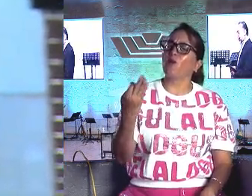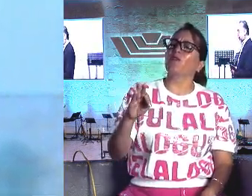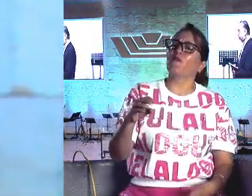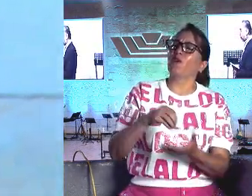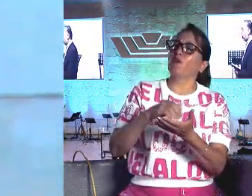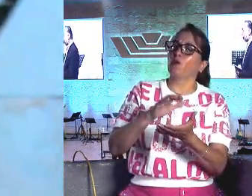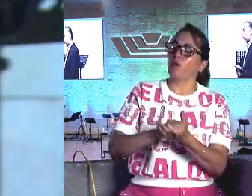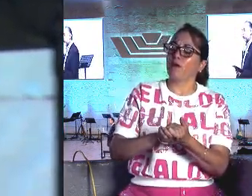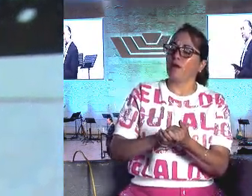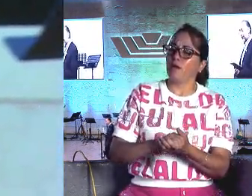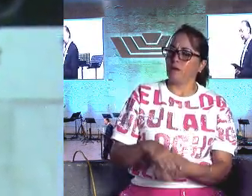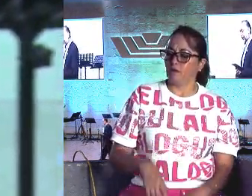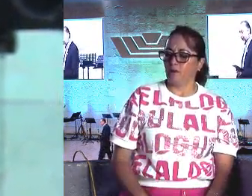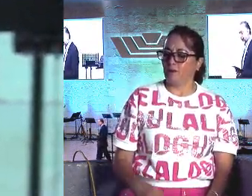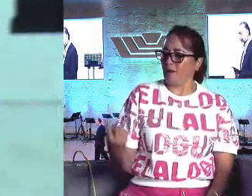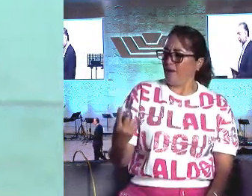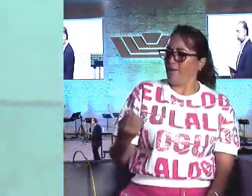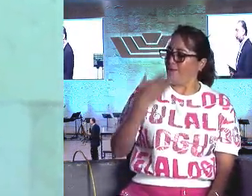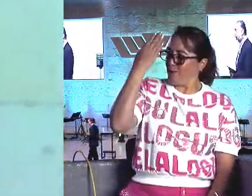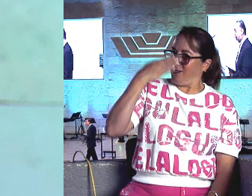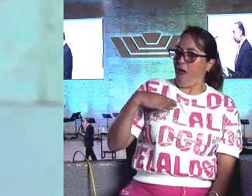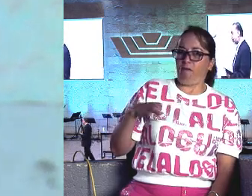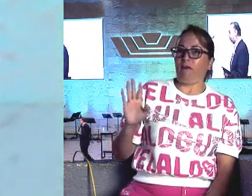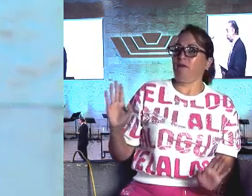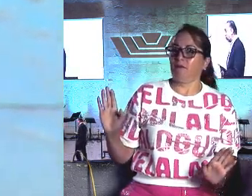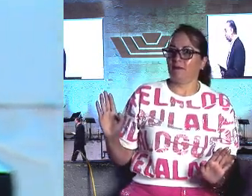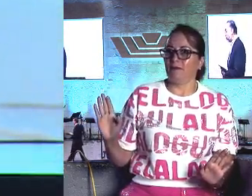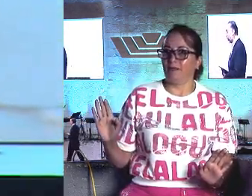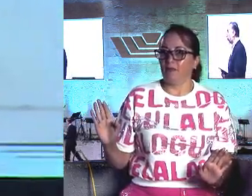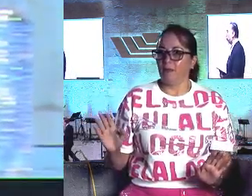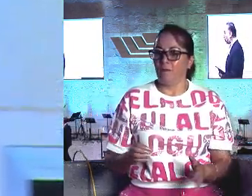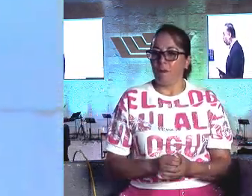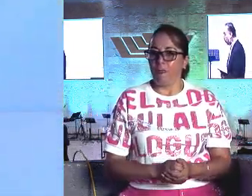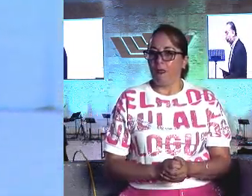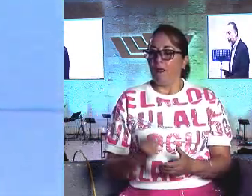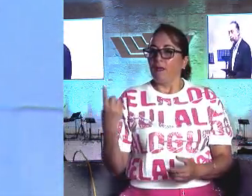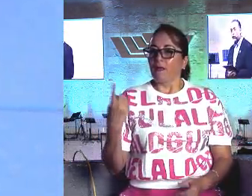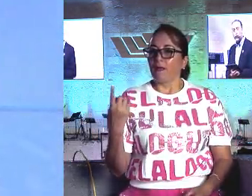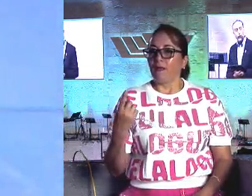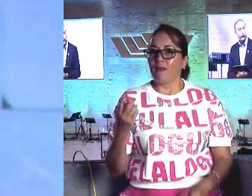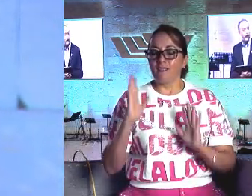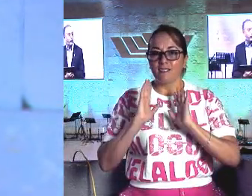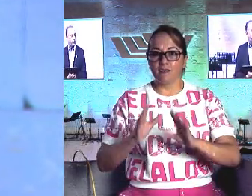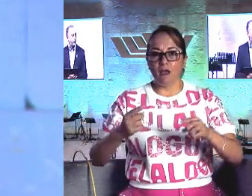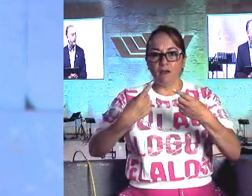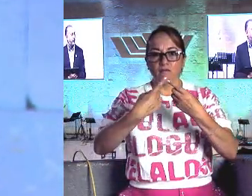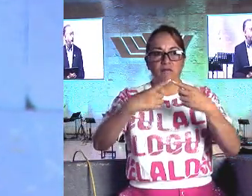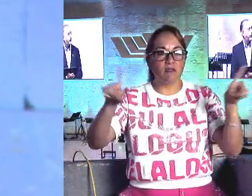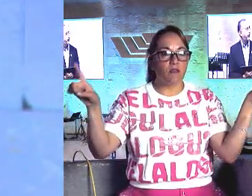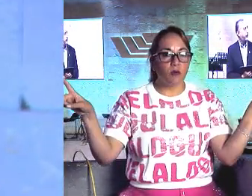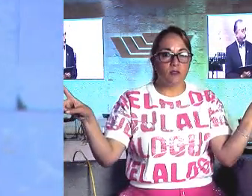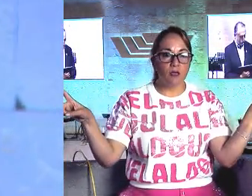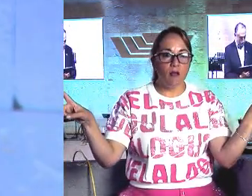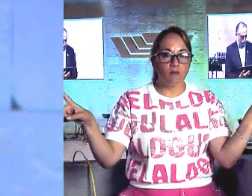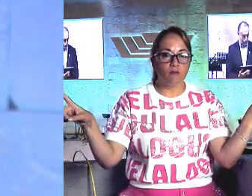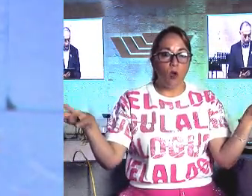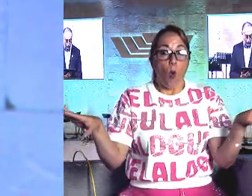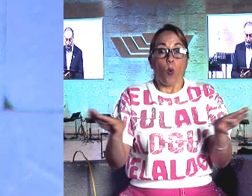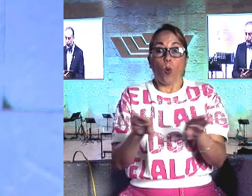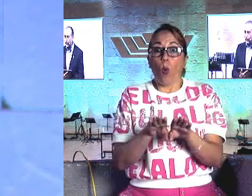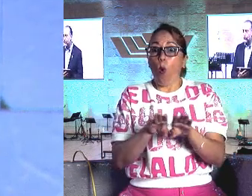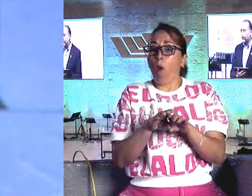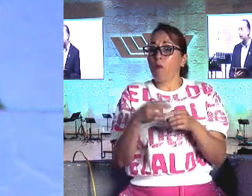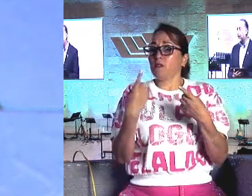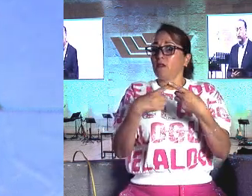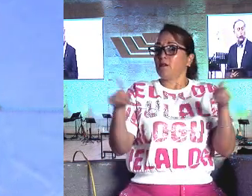me dice: pues ¿qué no supiste? ¿Qué? ¿Están esperando un hijo? No, nos divorciamos. ¿Cómo que se